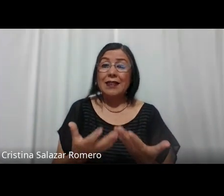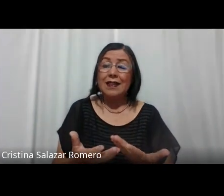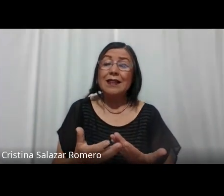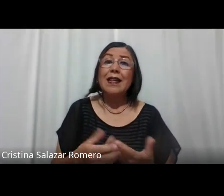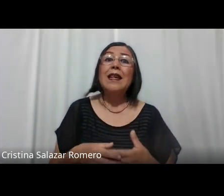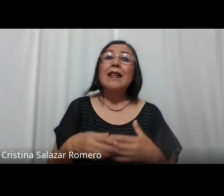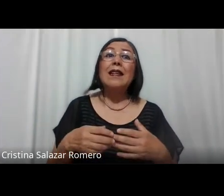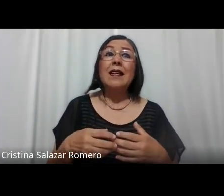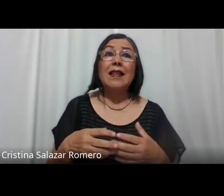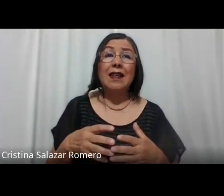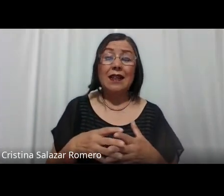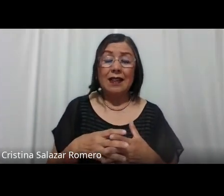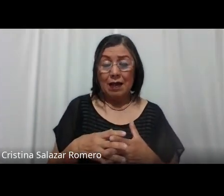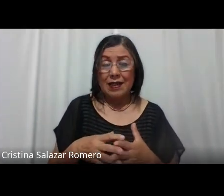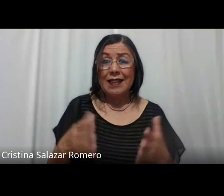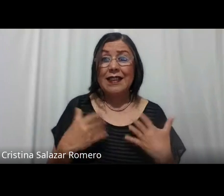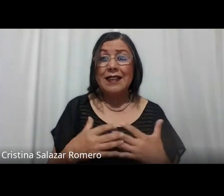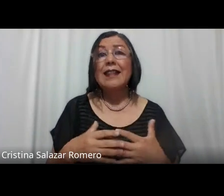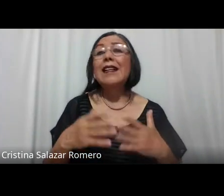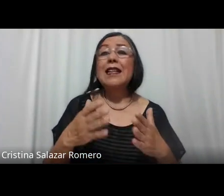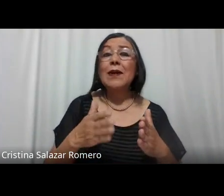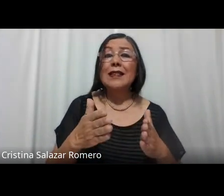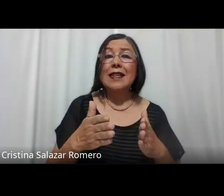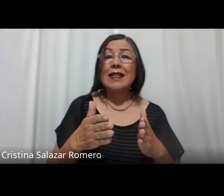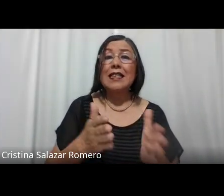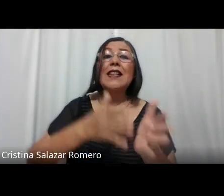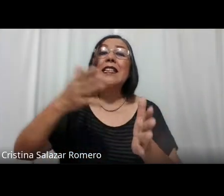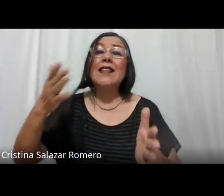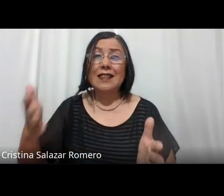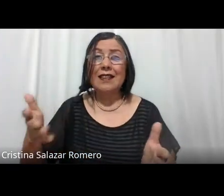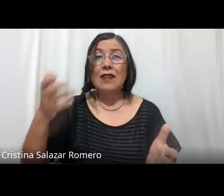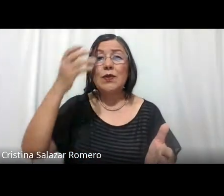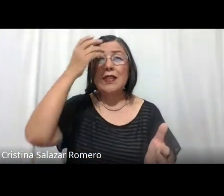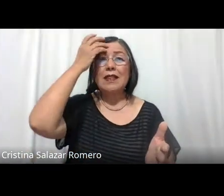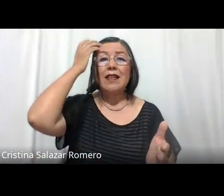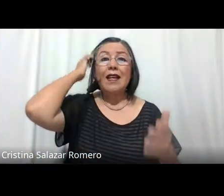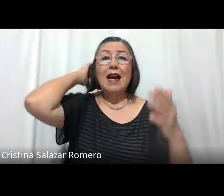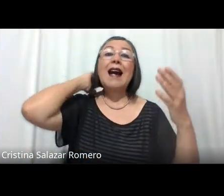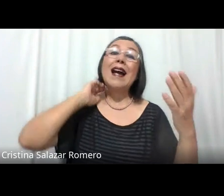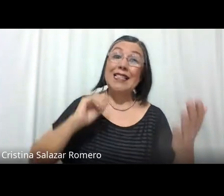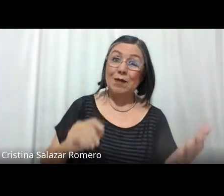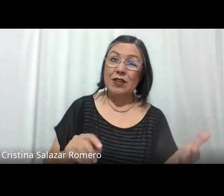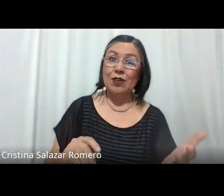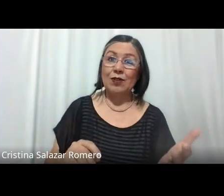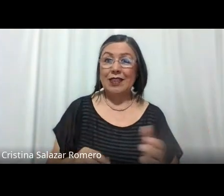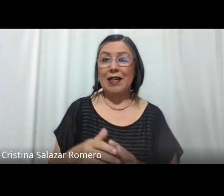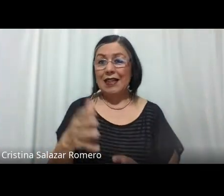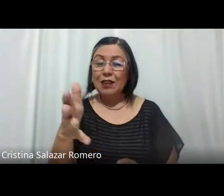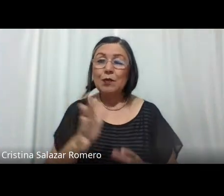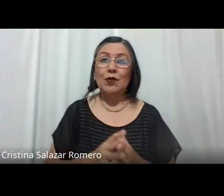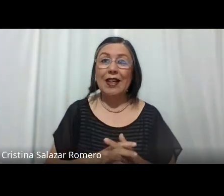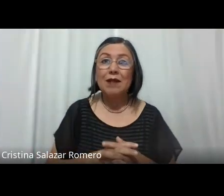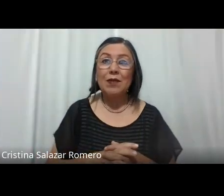lengua de señas, y también entender que la lengua de señas es factible de ser traducidas al español, ¿sí?